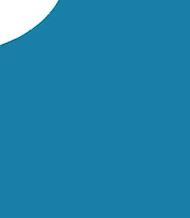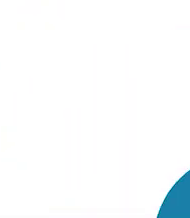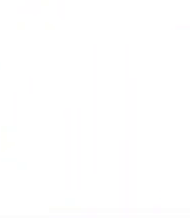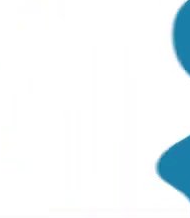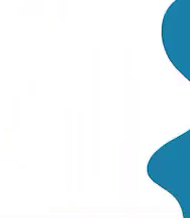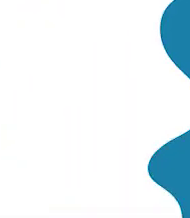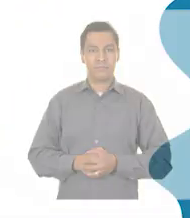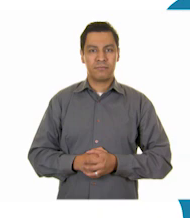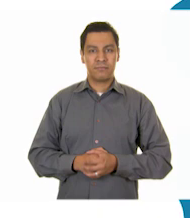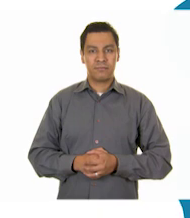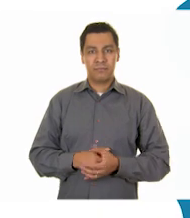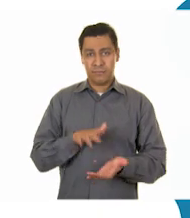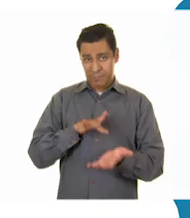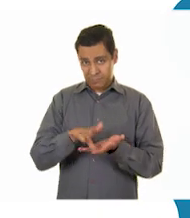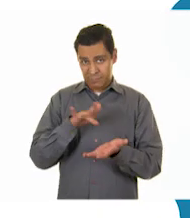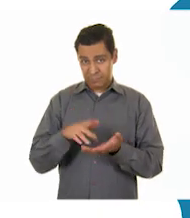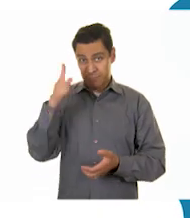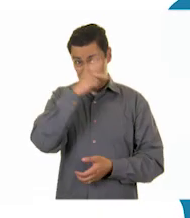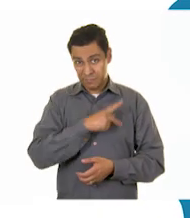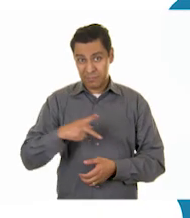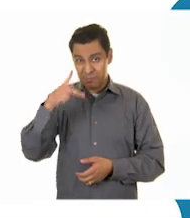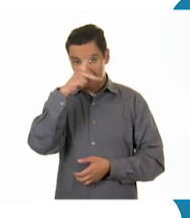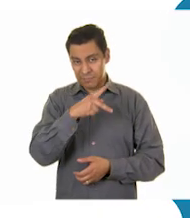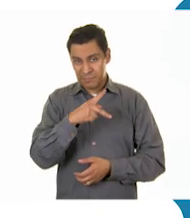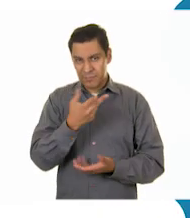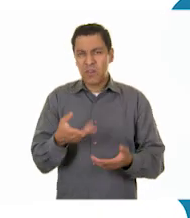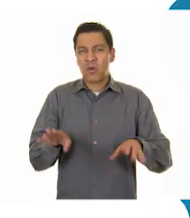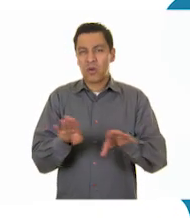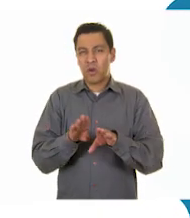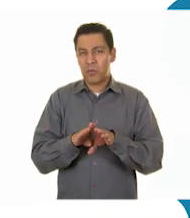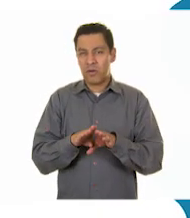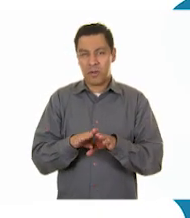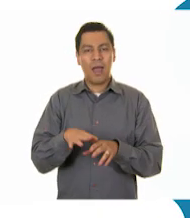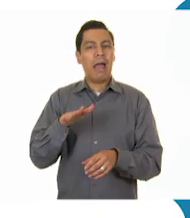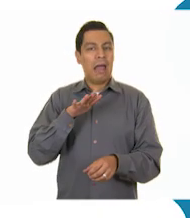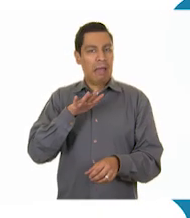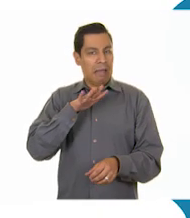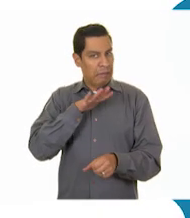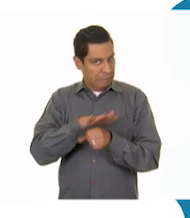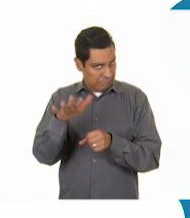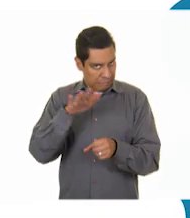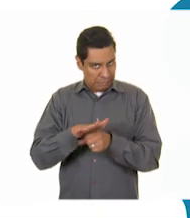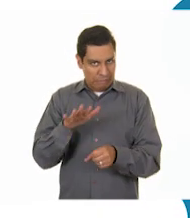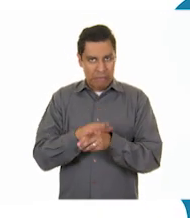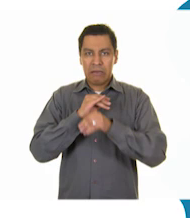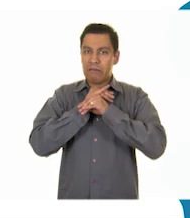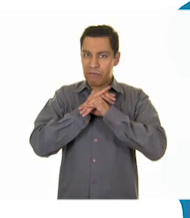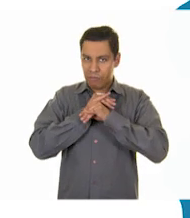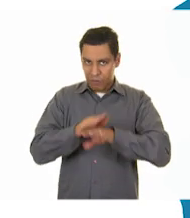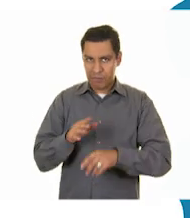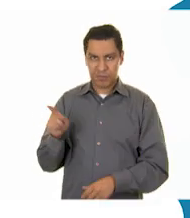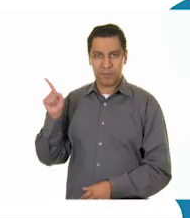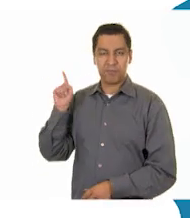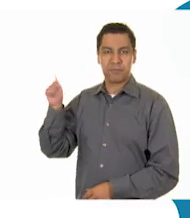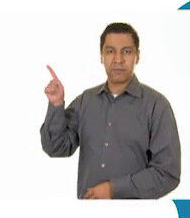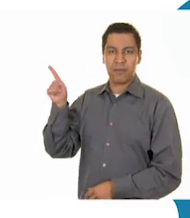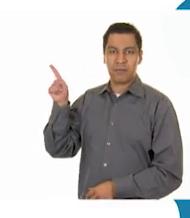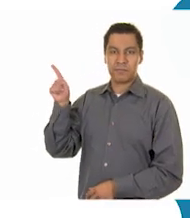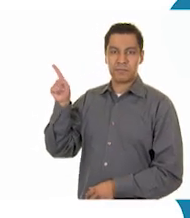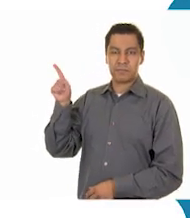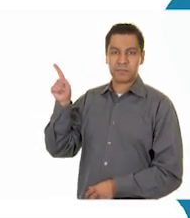para apoyo pedagógico hay maestras y maestros de lunes a viernes de 8 a 20 horas en el teléfono